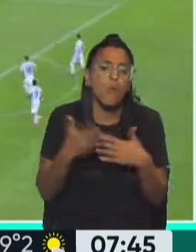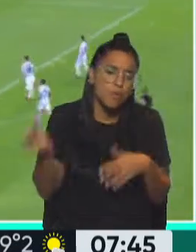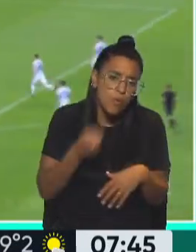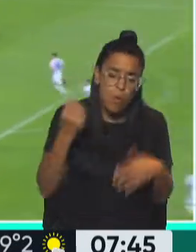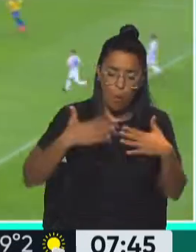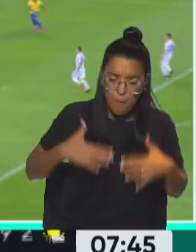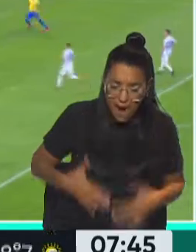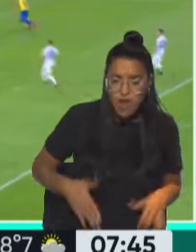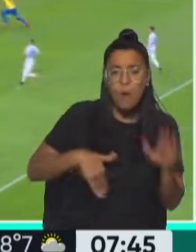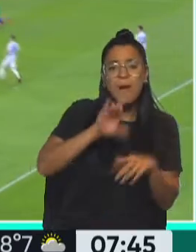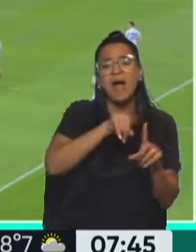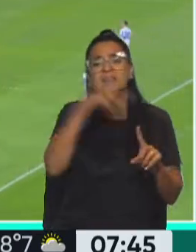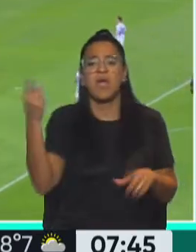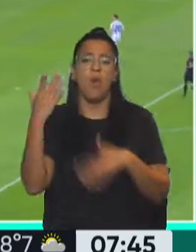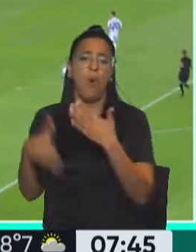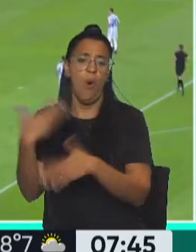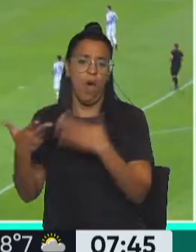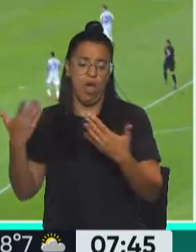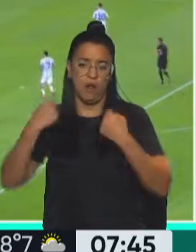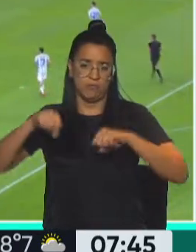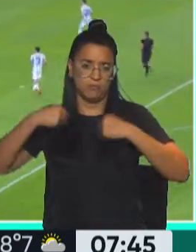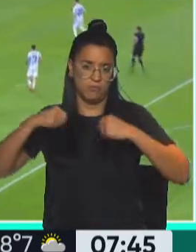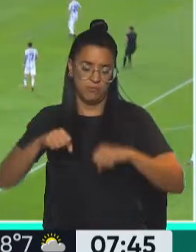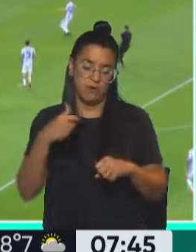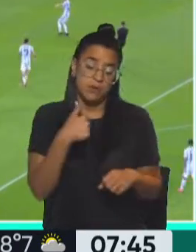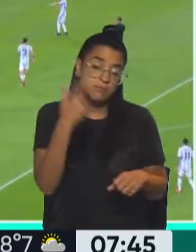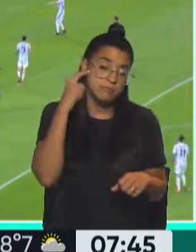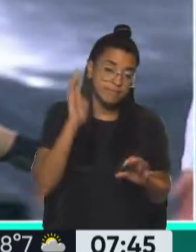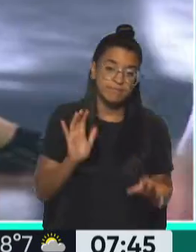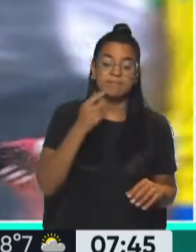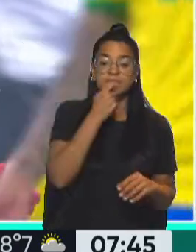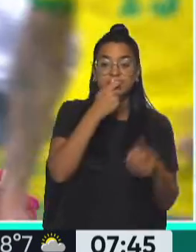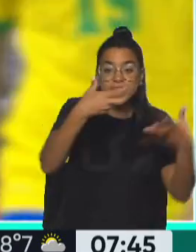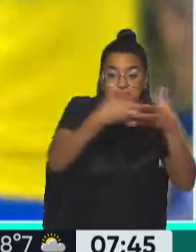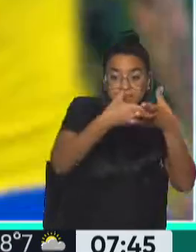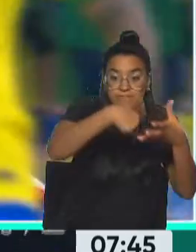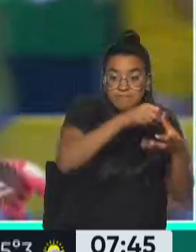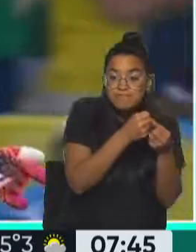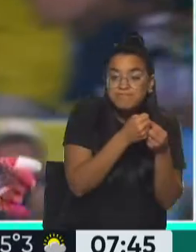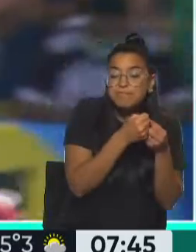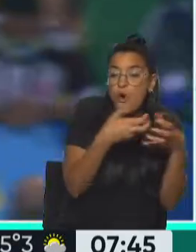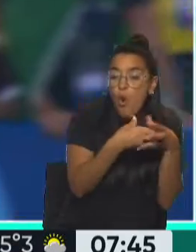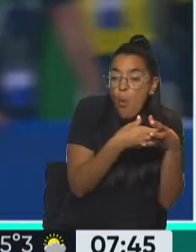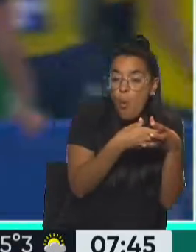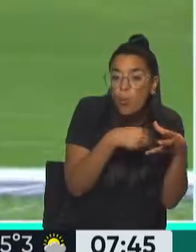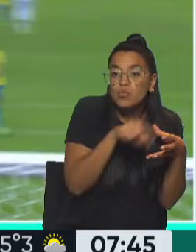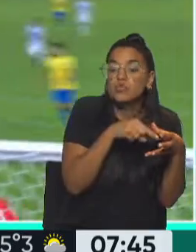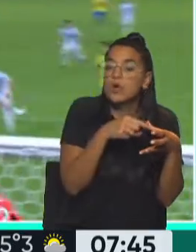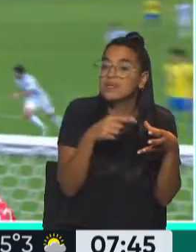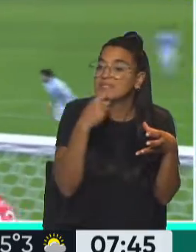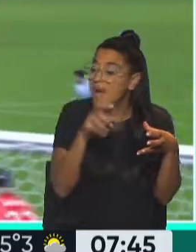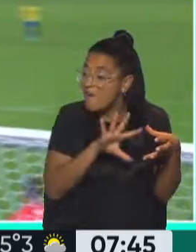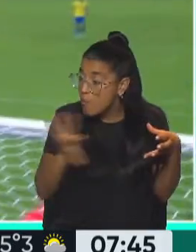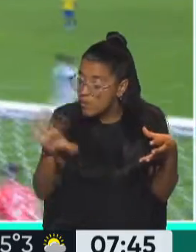humano, más allá de lo futbolístico que pudieron aportar, ¿no? Que supieron aportar. Si el grupo está anudado, incluye a ese que puede